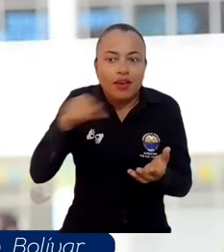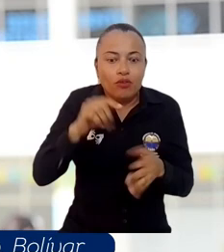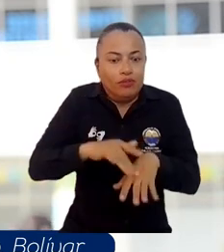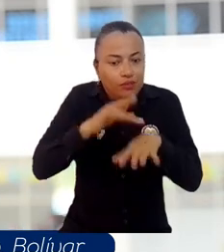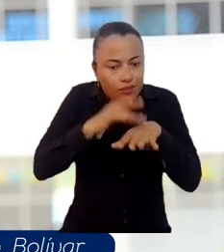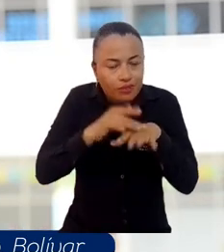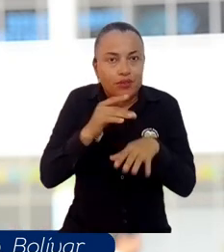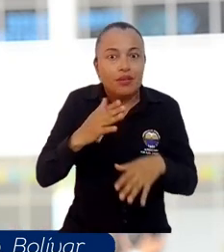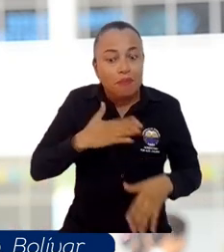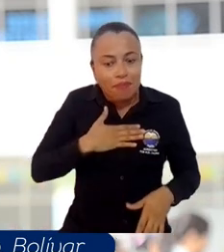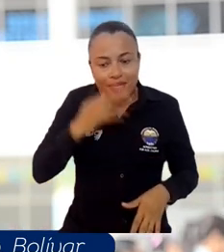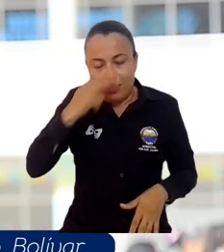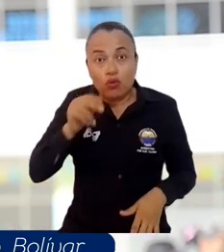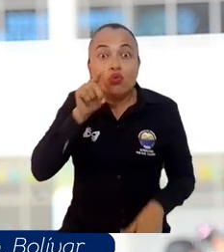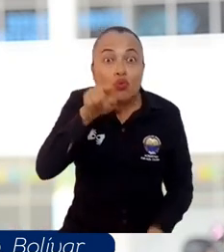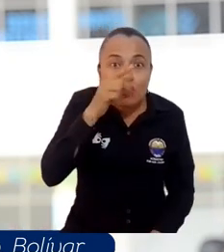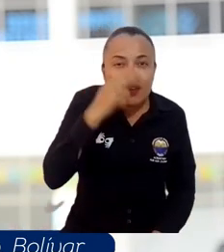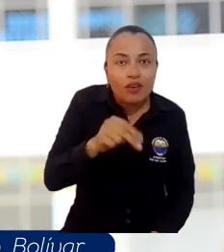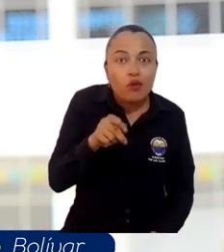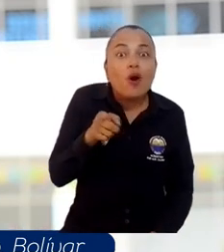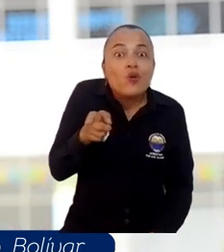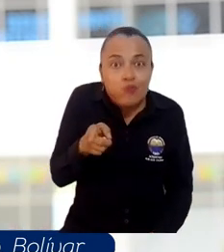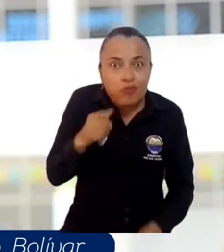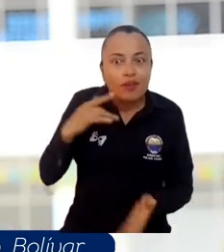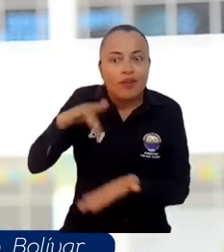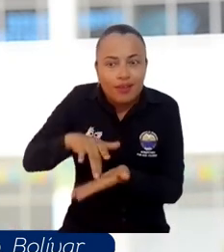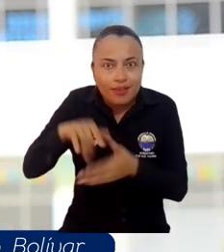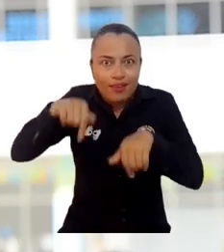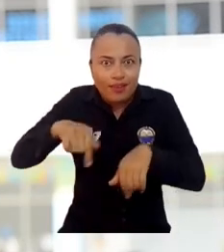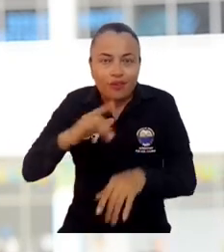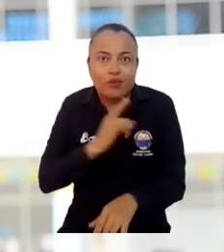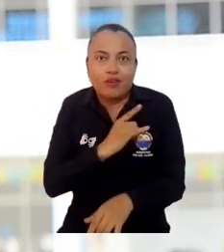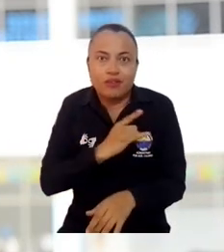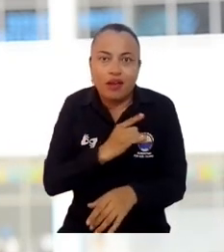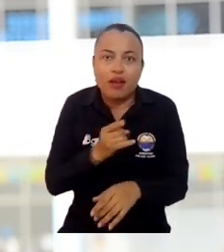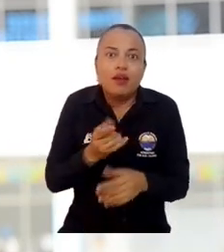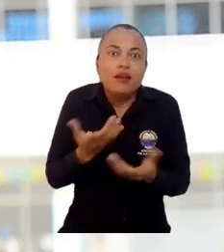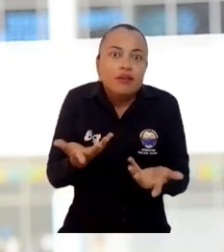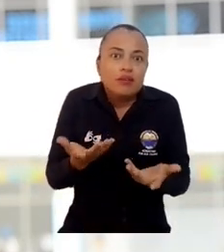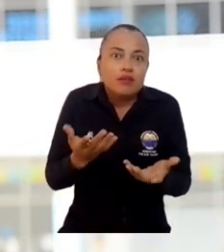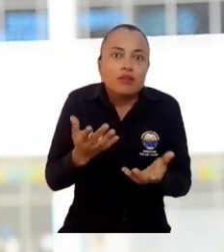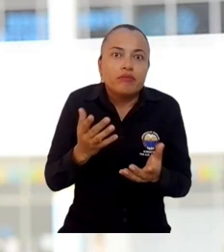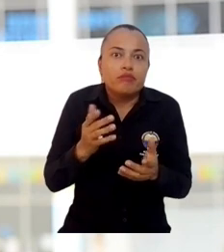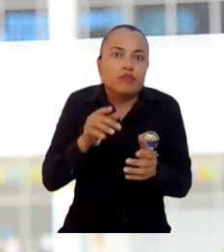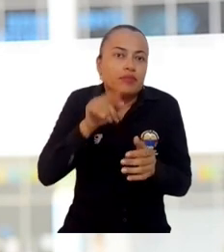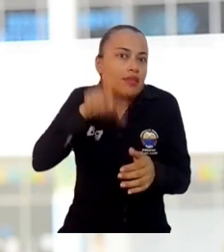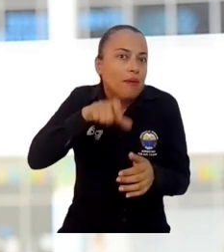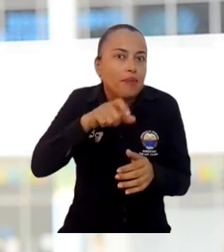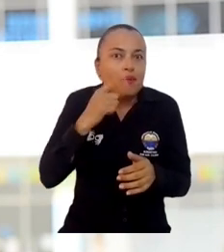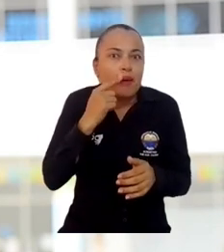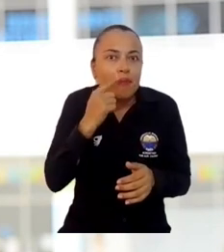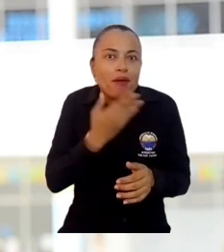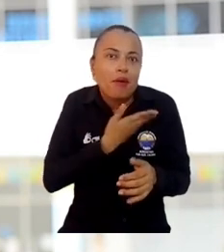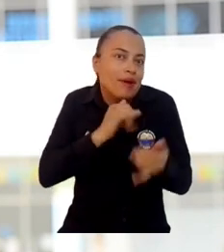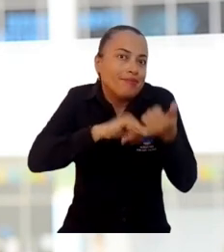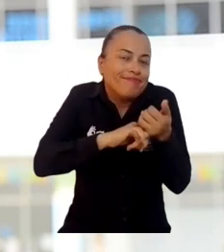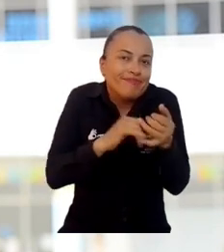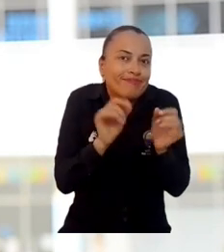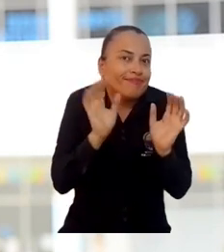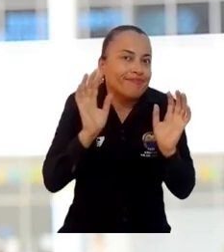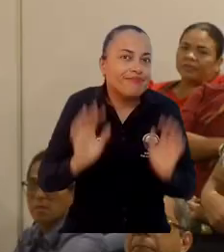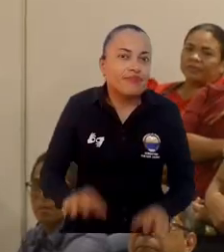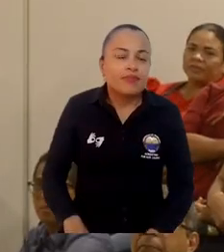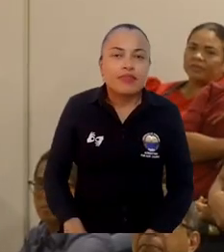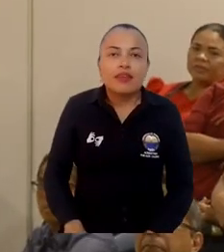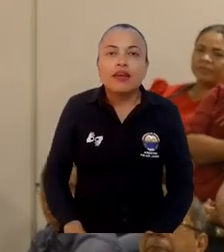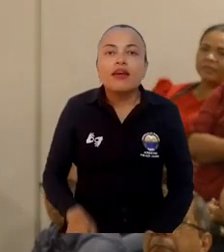sientan interesados, que se sientan motivados, que es mi hijo, que es tu hijo el que está aquí presente y que de una u otra manera nunca va a dejarte necesitar de